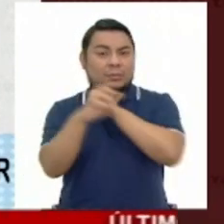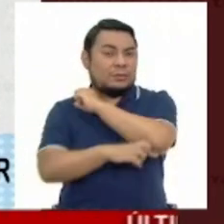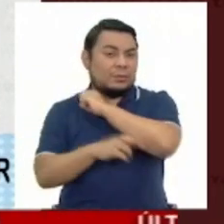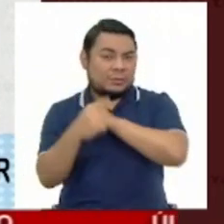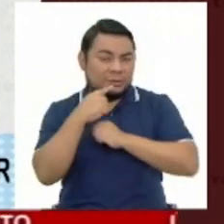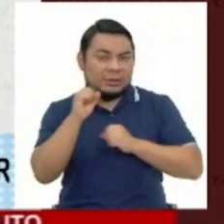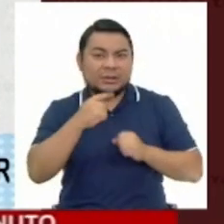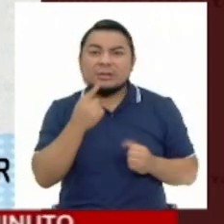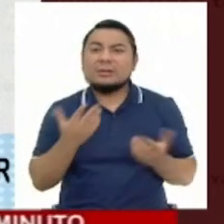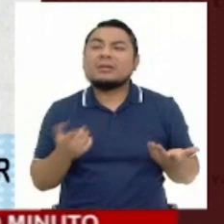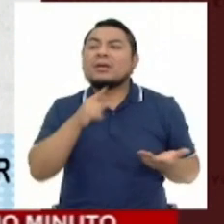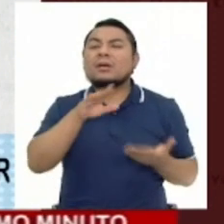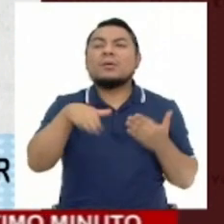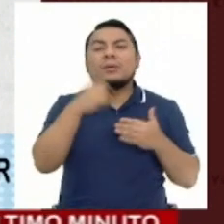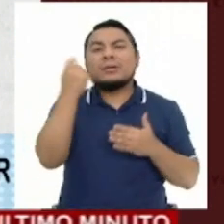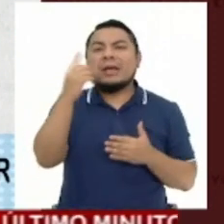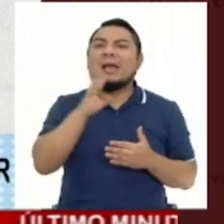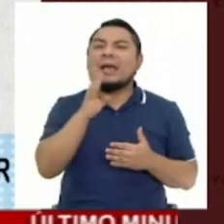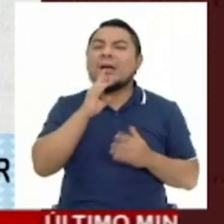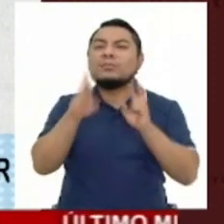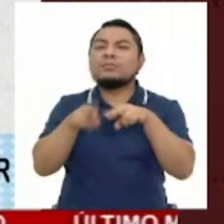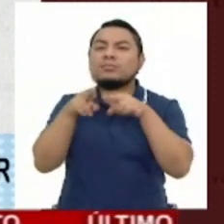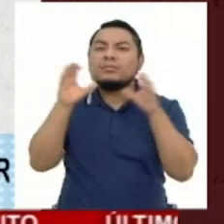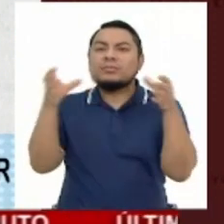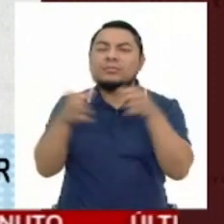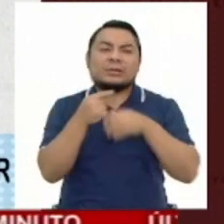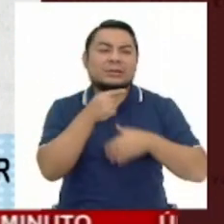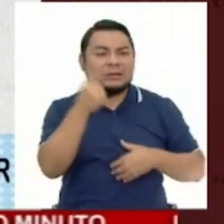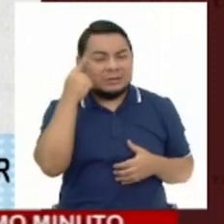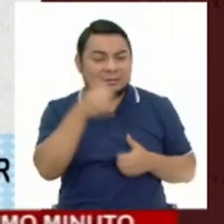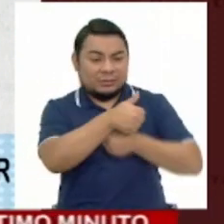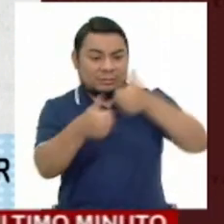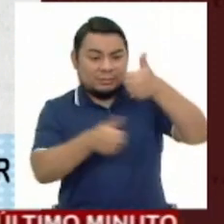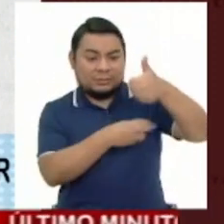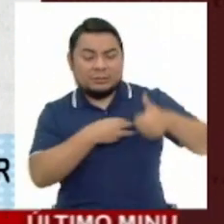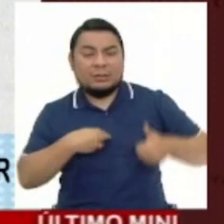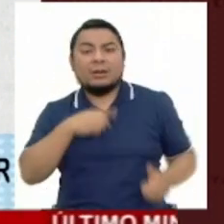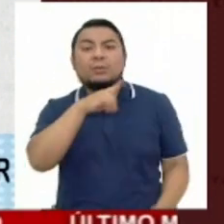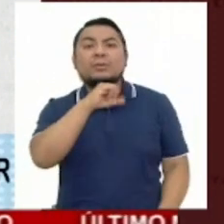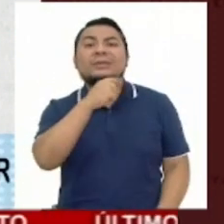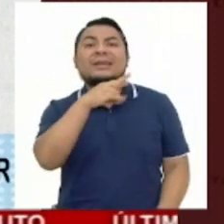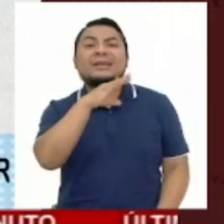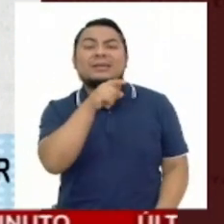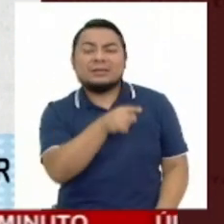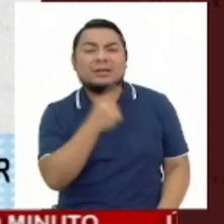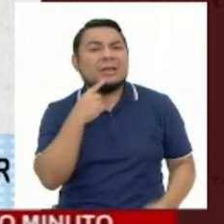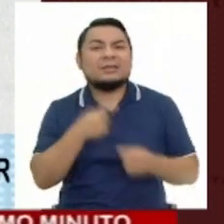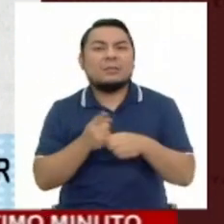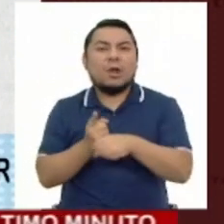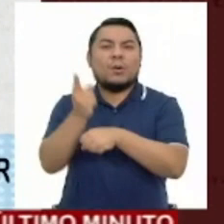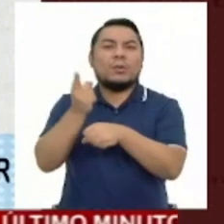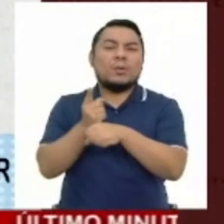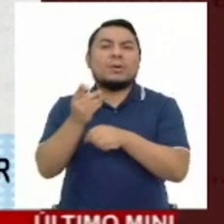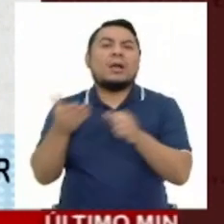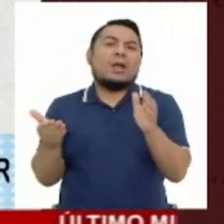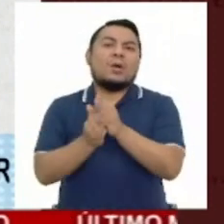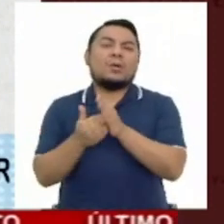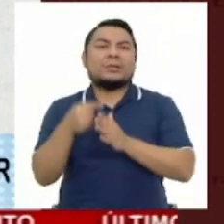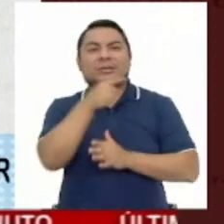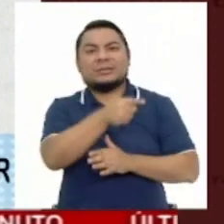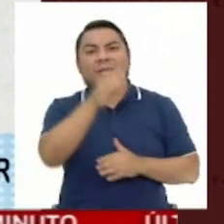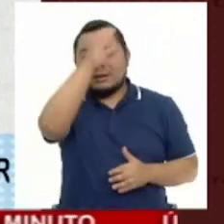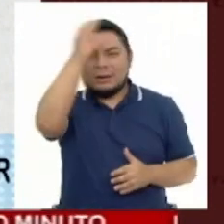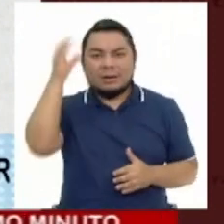y su complicidad es elocuente frente a la osadía de su vicecanciller Luis Enrique Chávez de contradecir al presidente Pedro